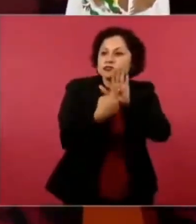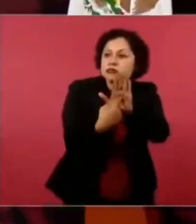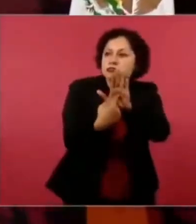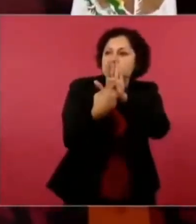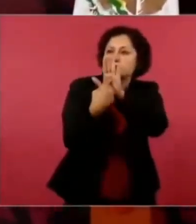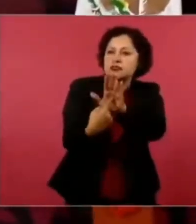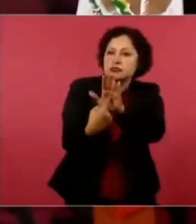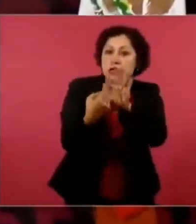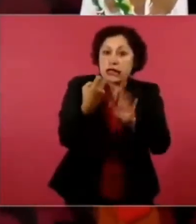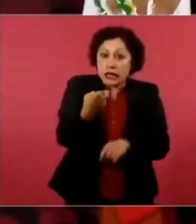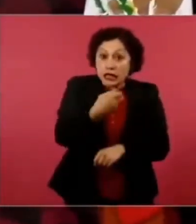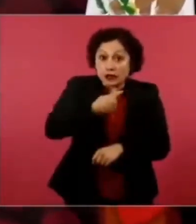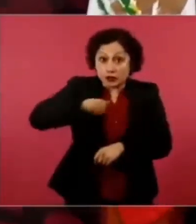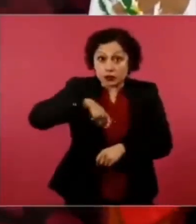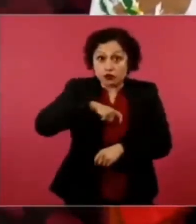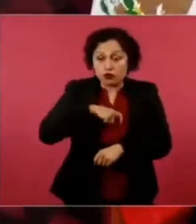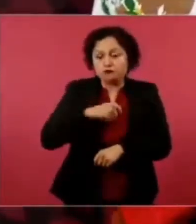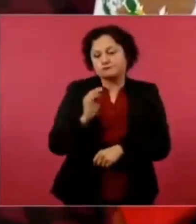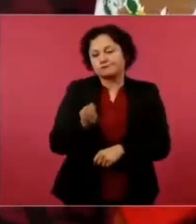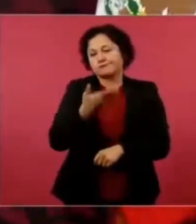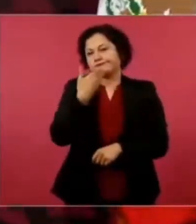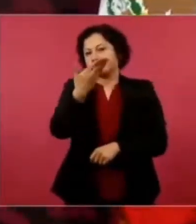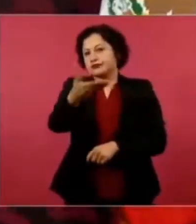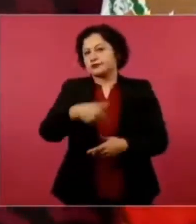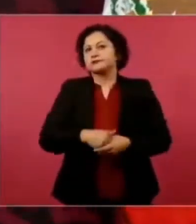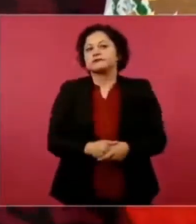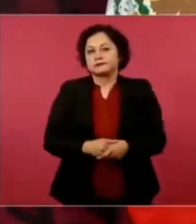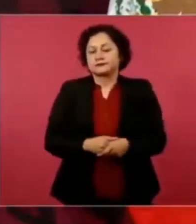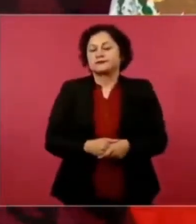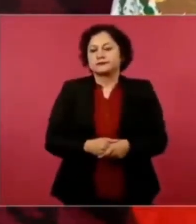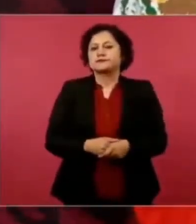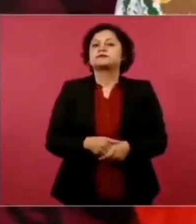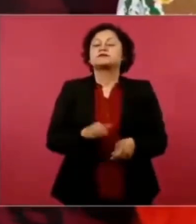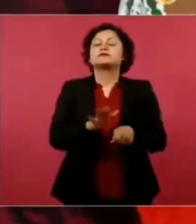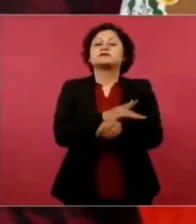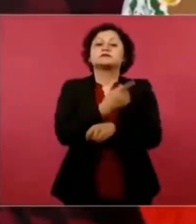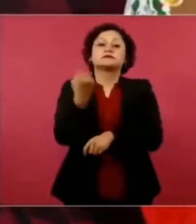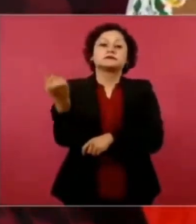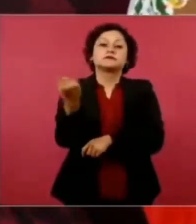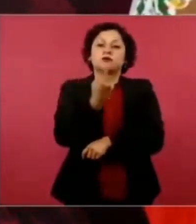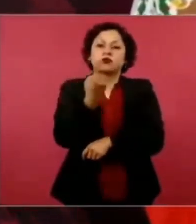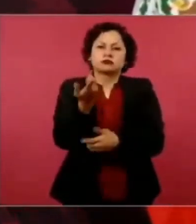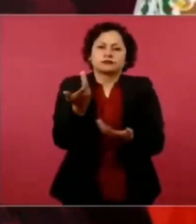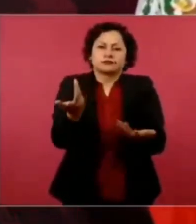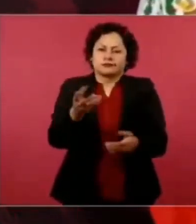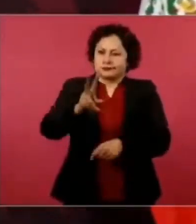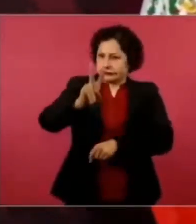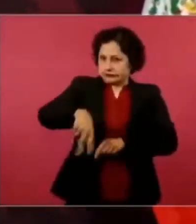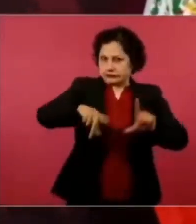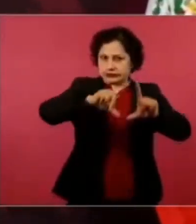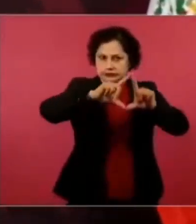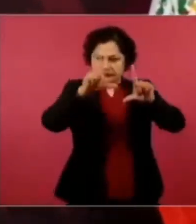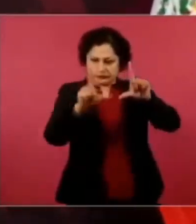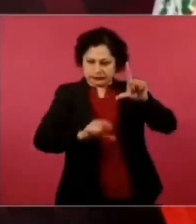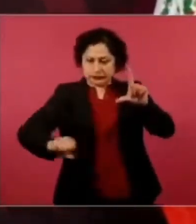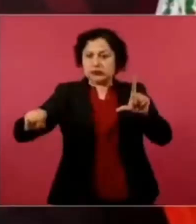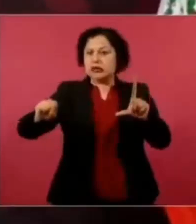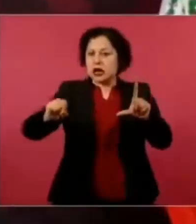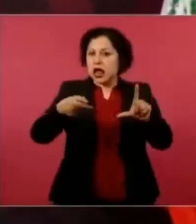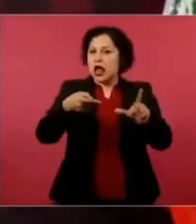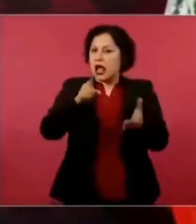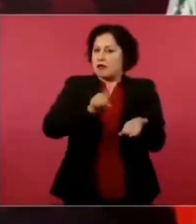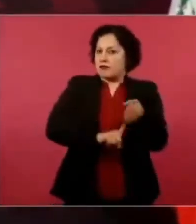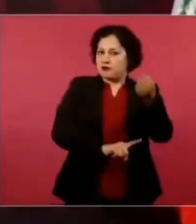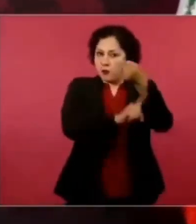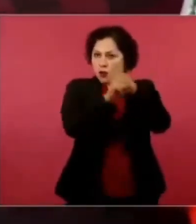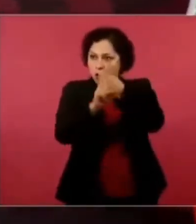porque hay muchos grandes y graves problemas nacionales, pero el principal